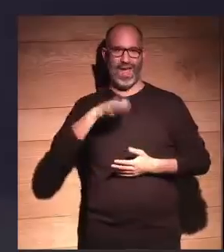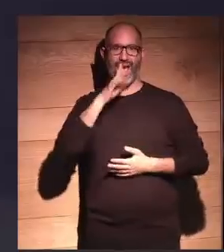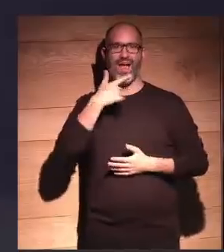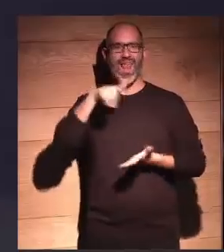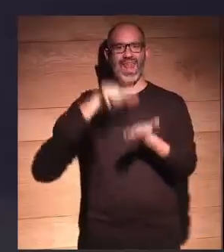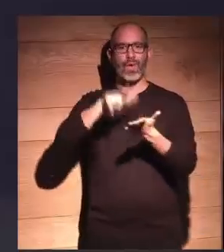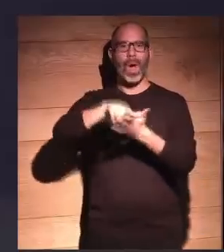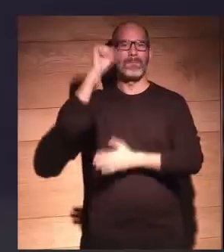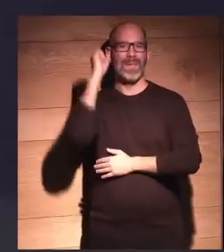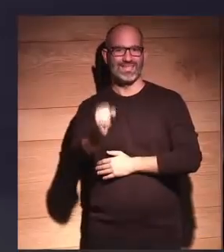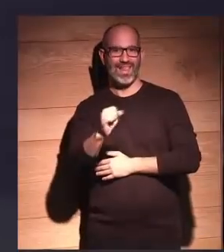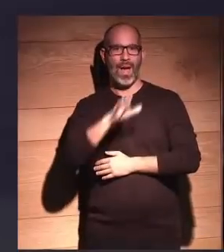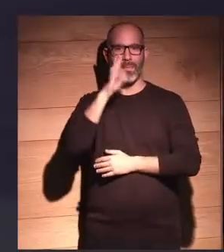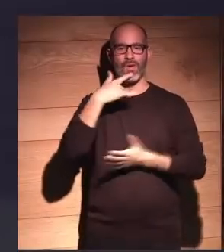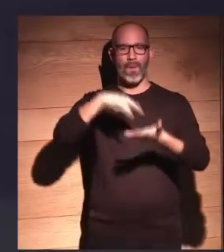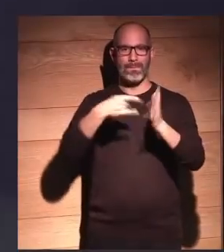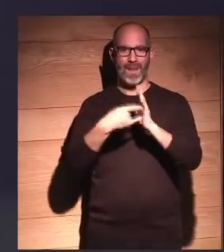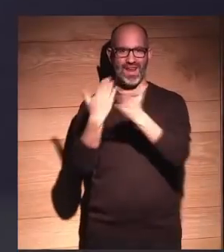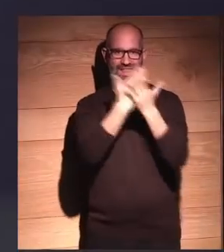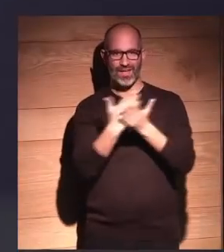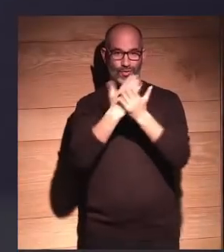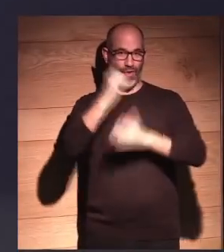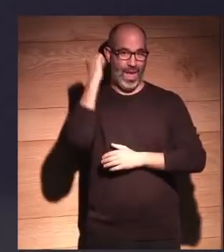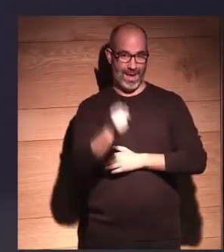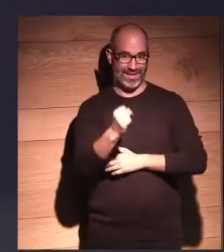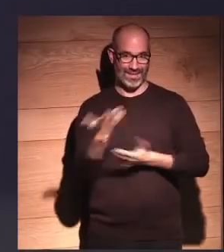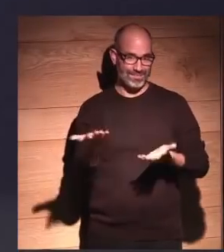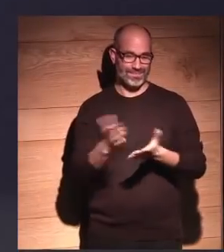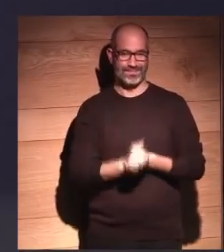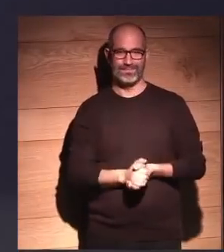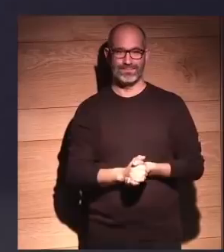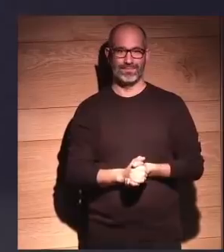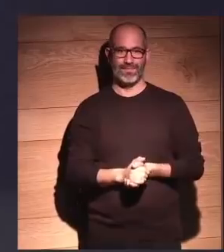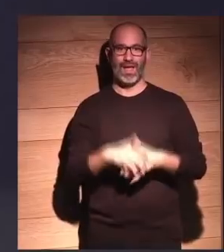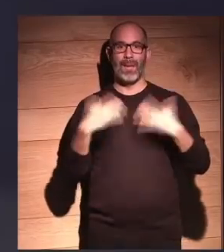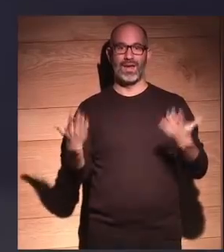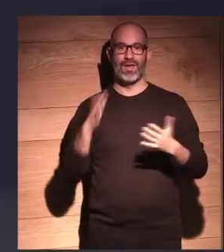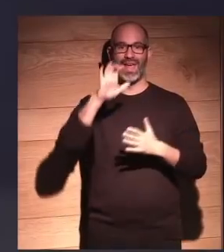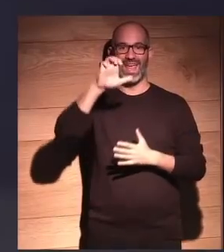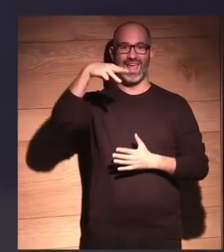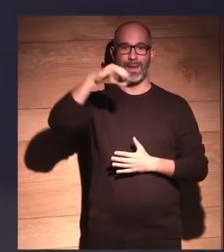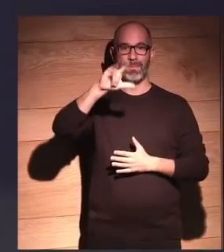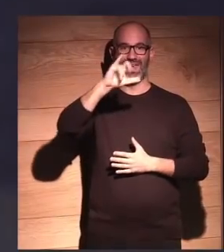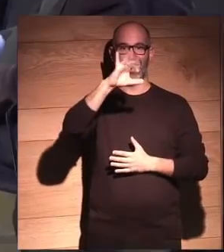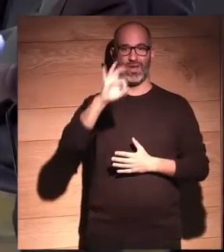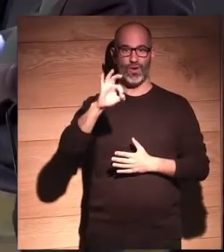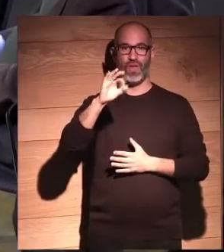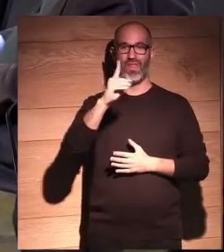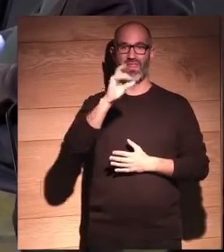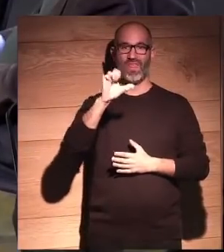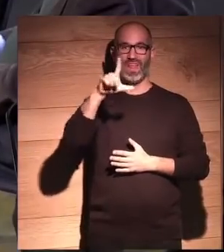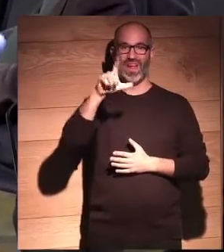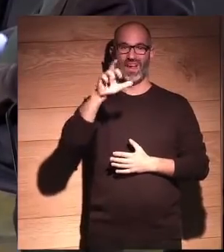matada, porque los planes de estudio la matan, ¿no? Pero Emilio del Río ha demostrado con este